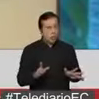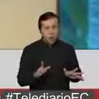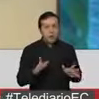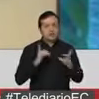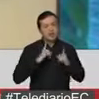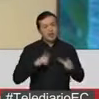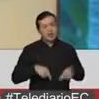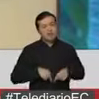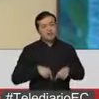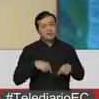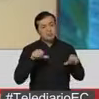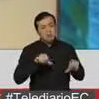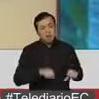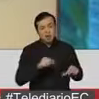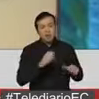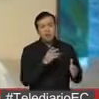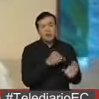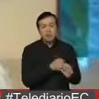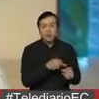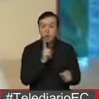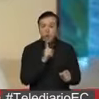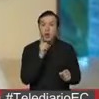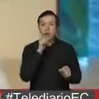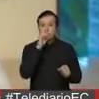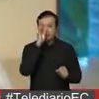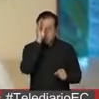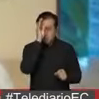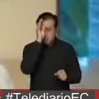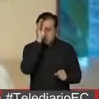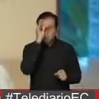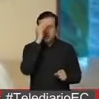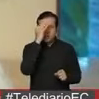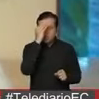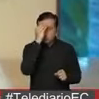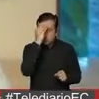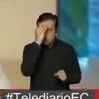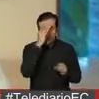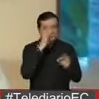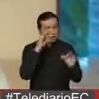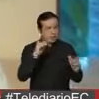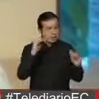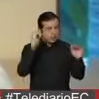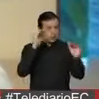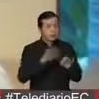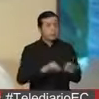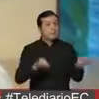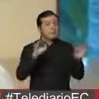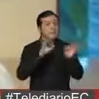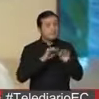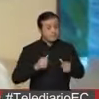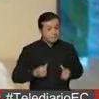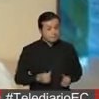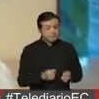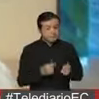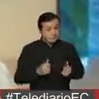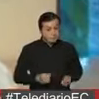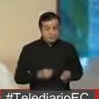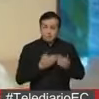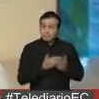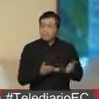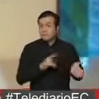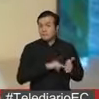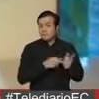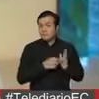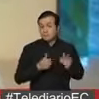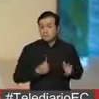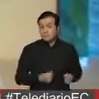salud mediocre. Necesitamos salud de calidad, educación de calidad. Pero para eso se requiere priorizar el gasto y eso implica